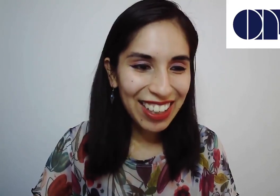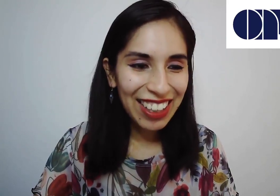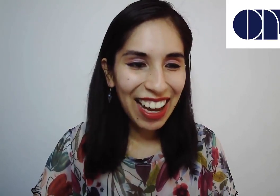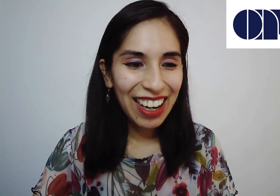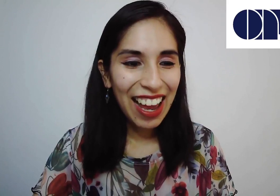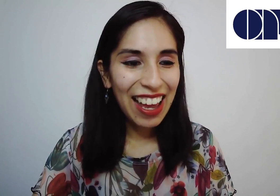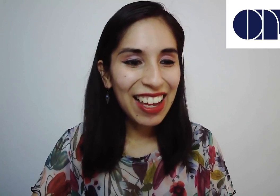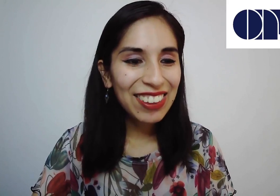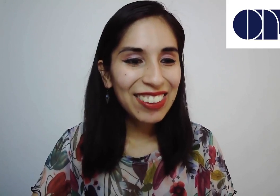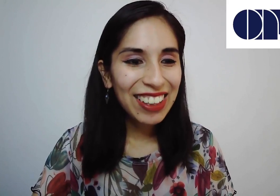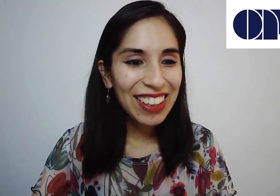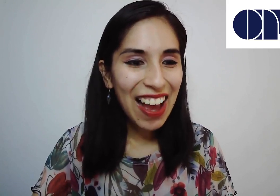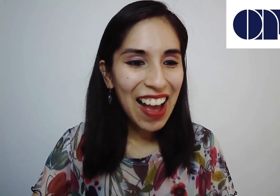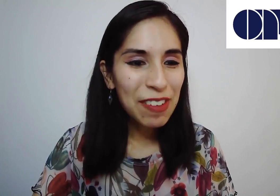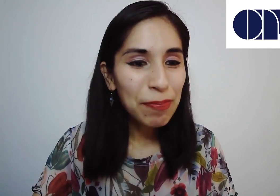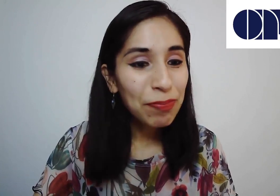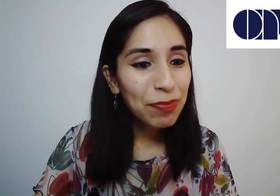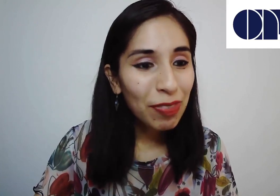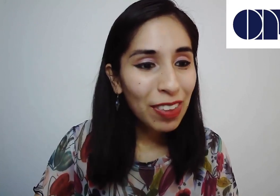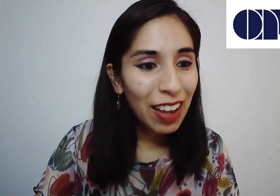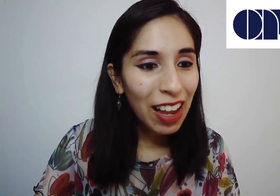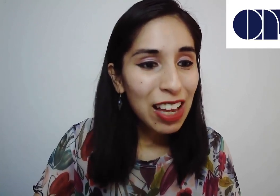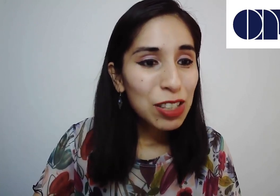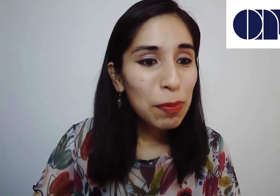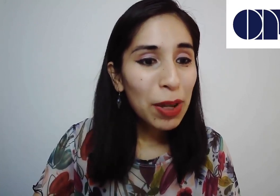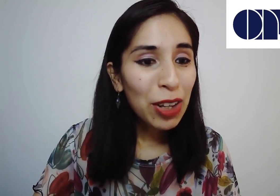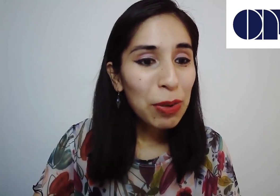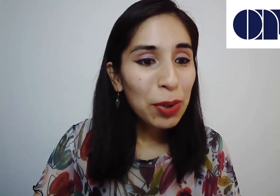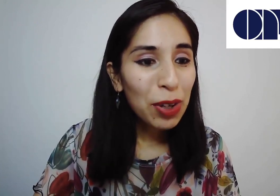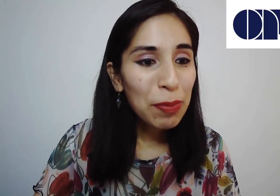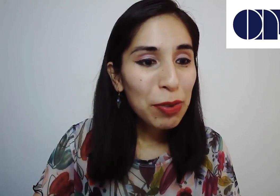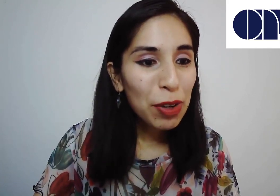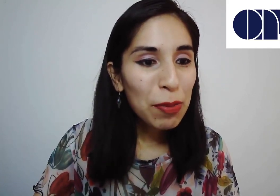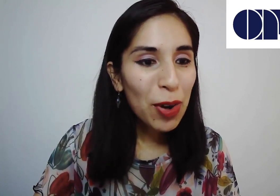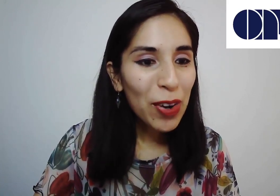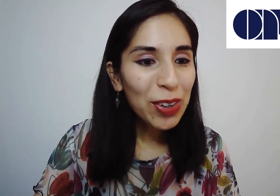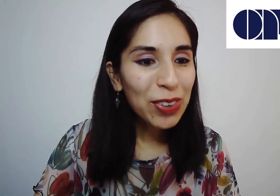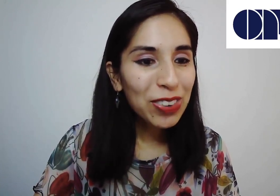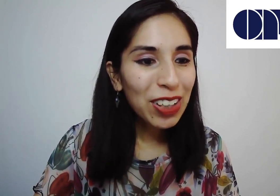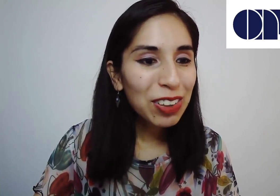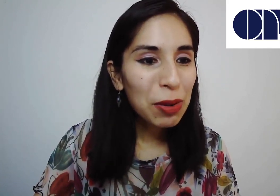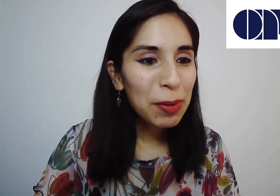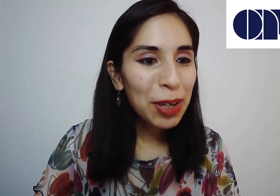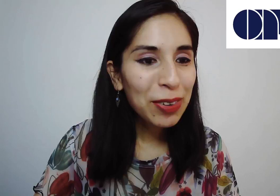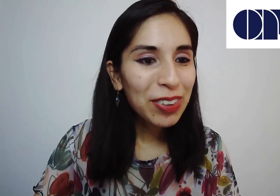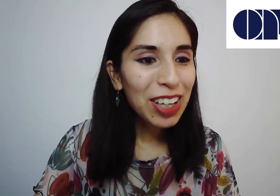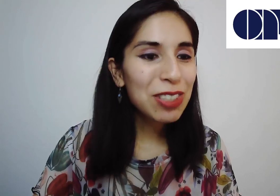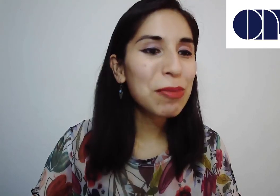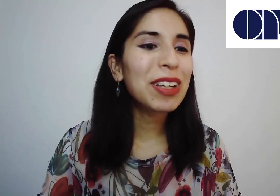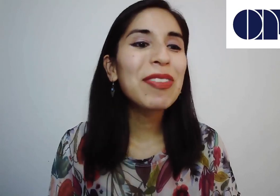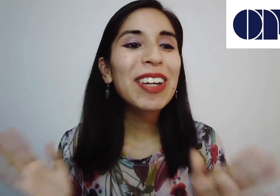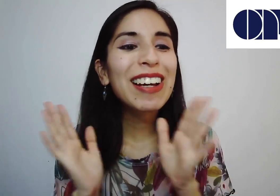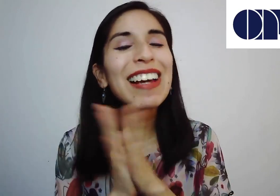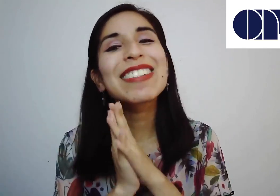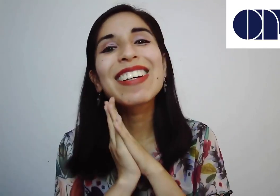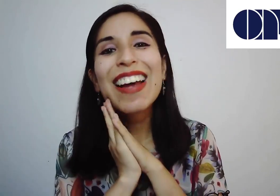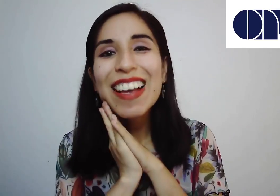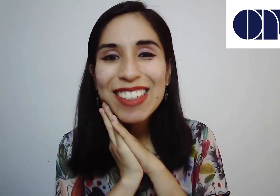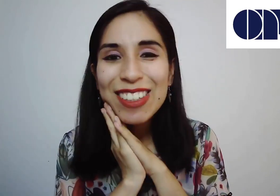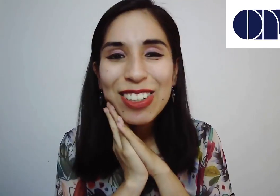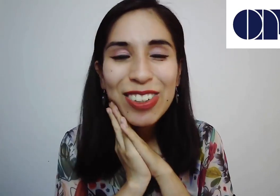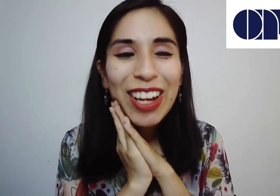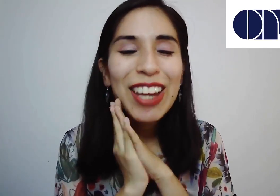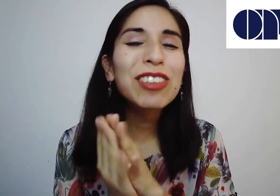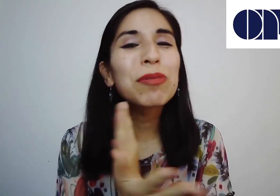hierba liliana héctor que ir ha superado el problema de facebook ahora contento de volver a encontrar en su magnífica clase